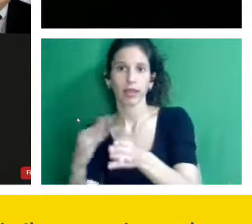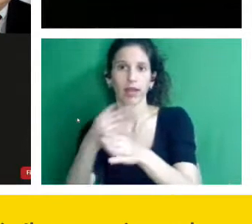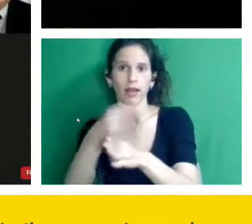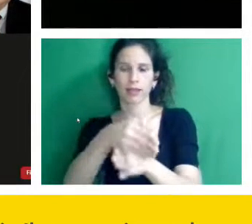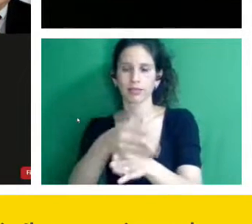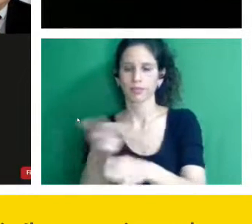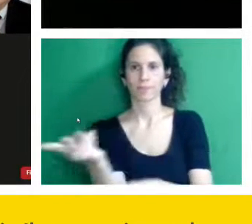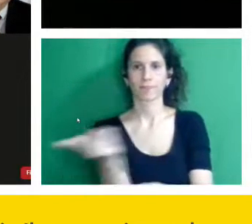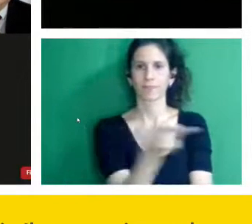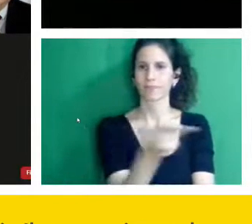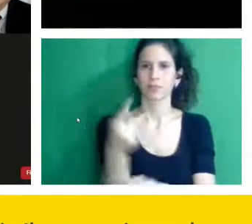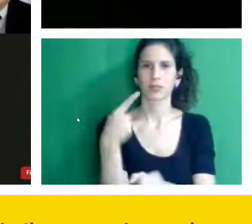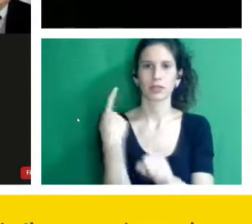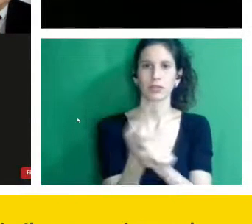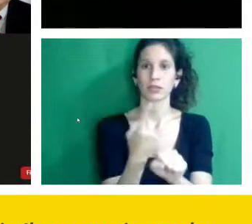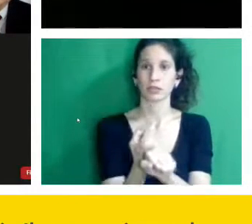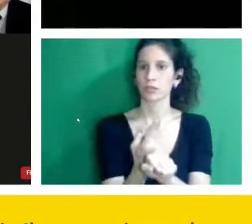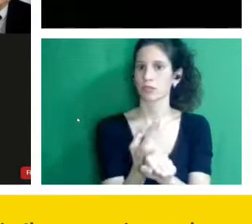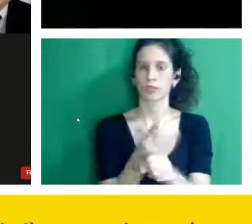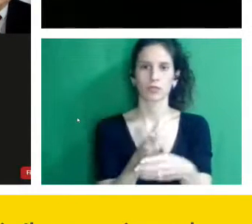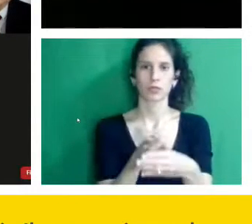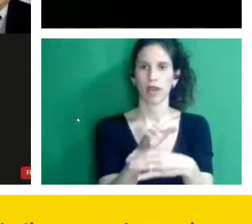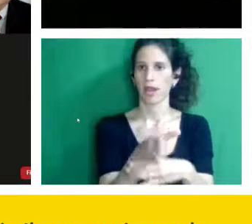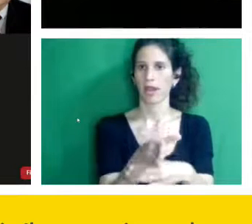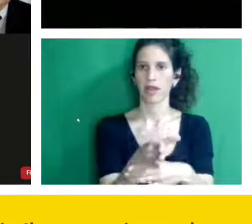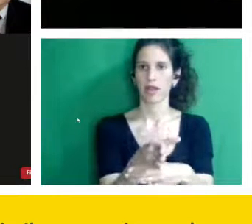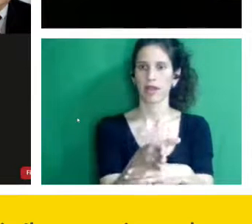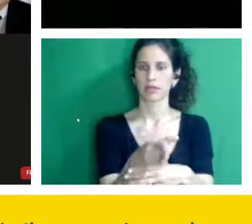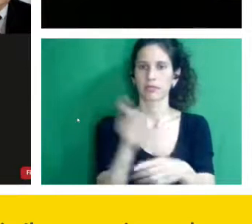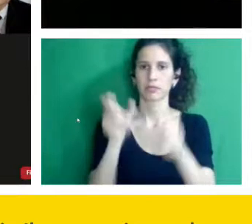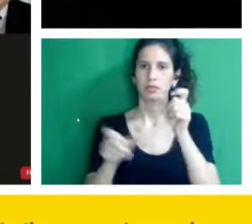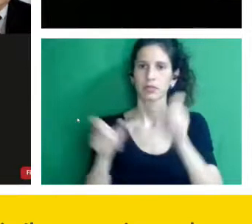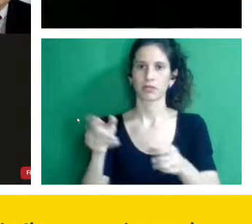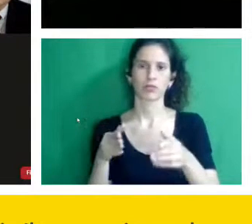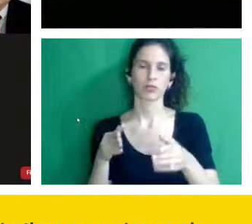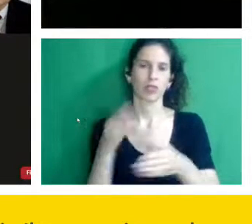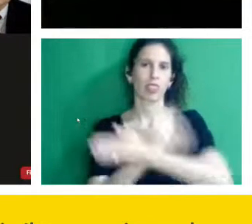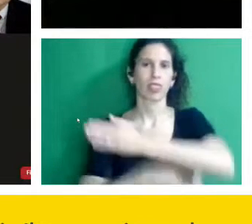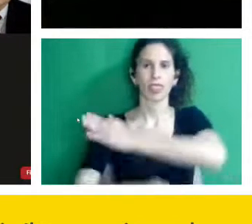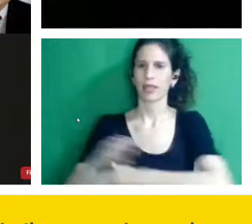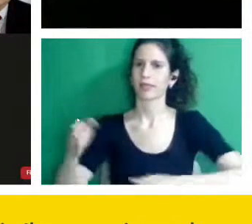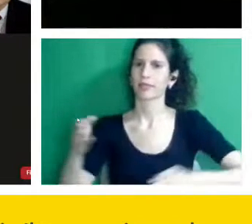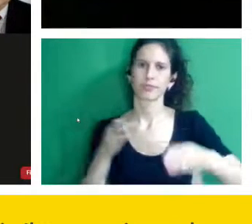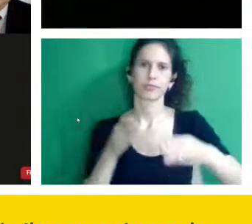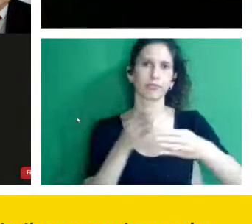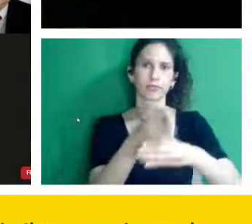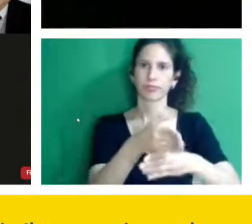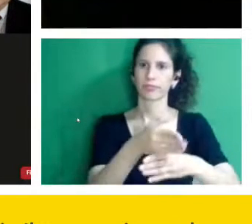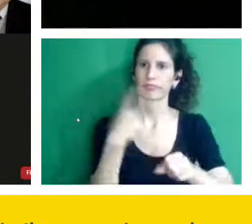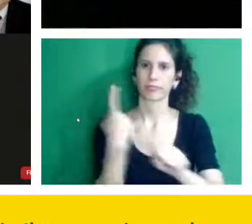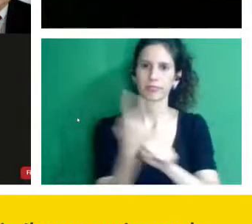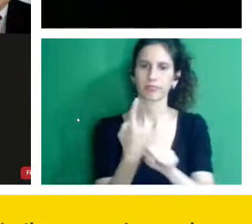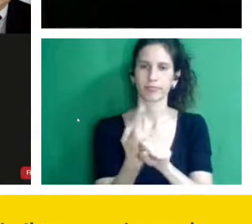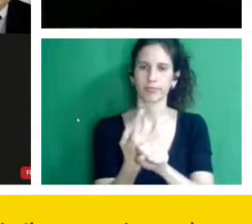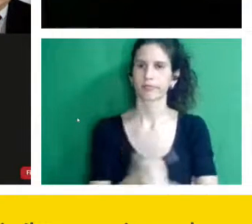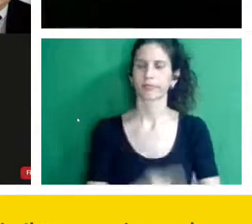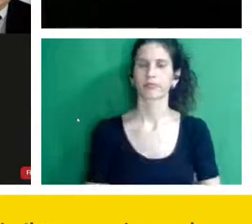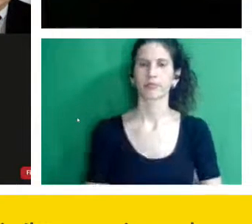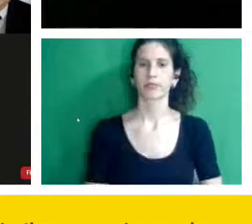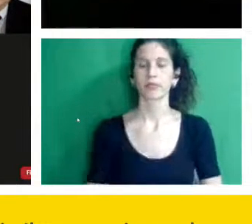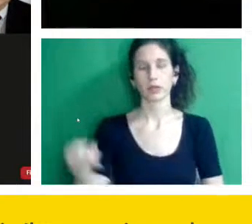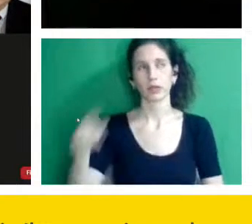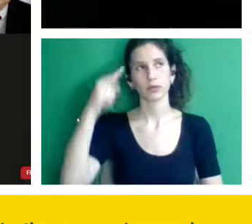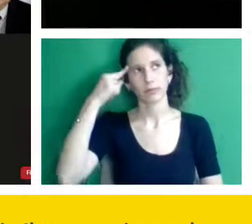que hay que trabajarlo mucho desde los dos frentes, digamos, no solamente de cómo